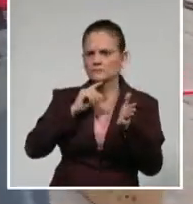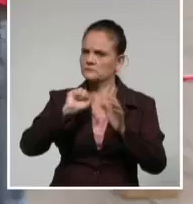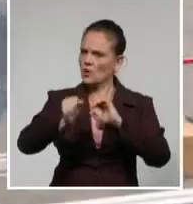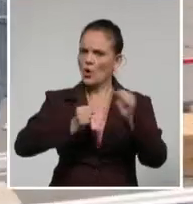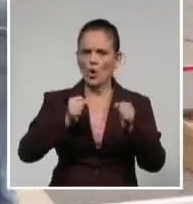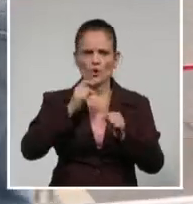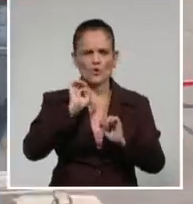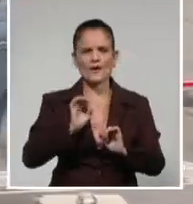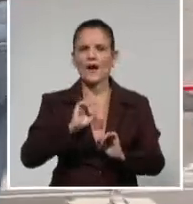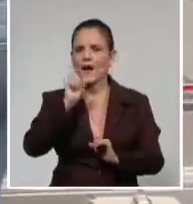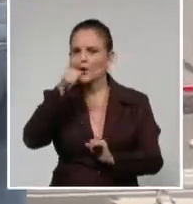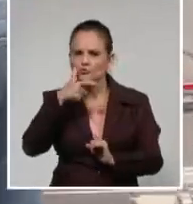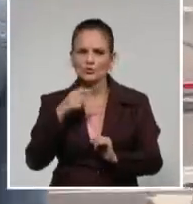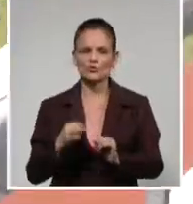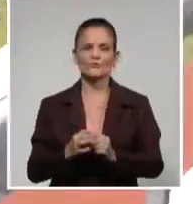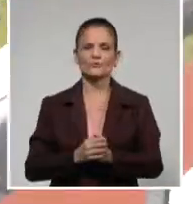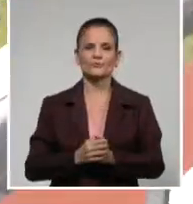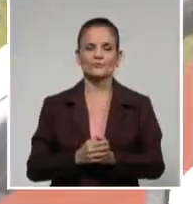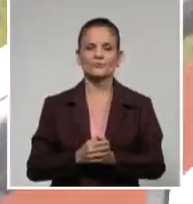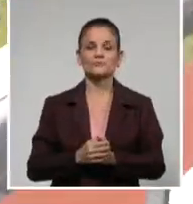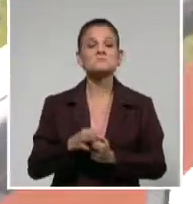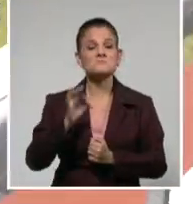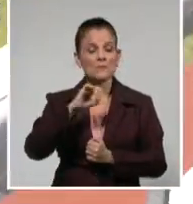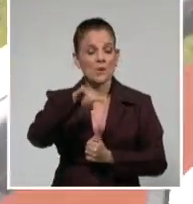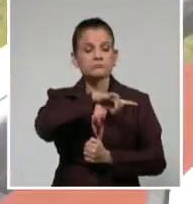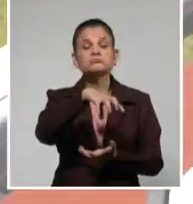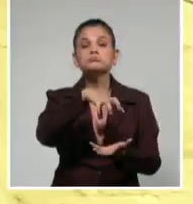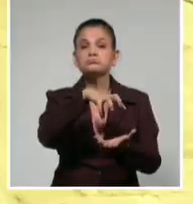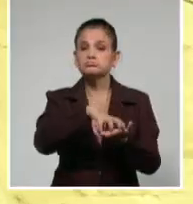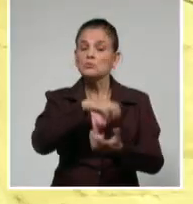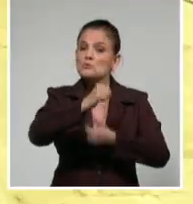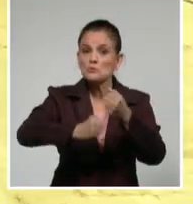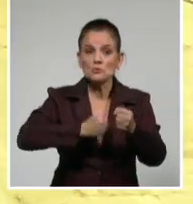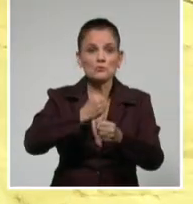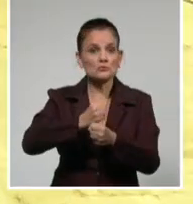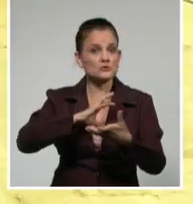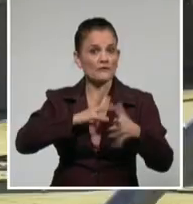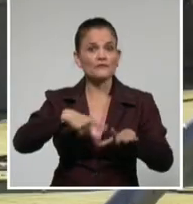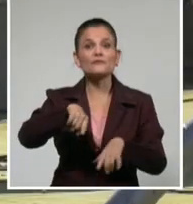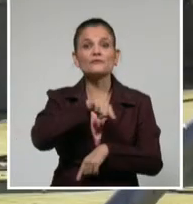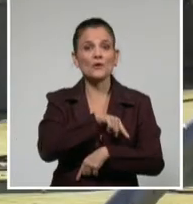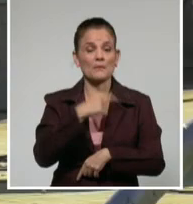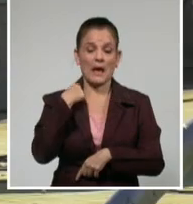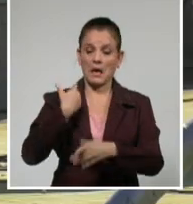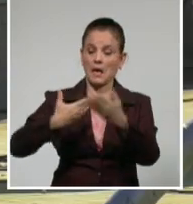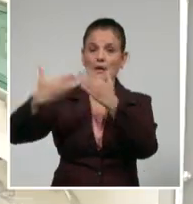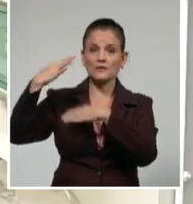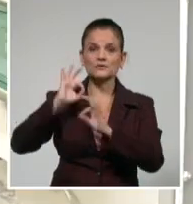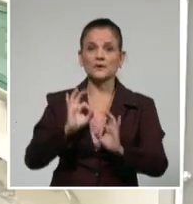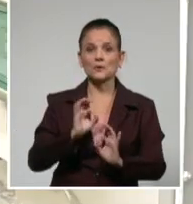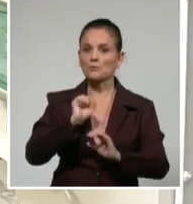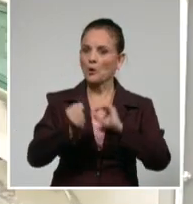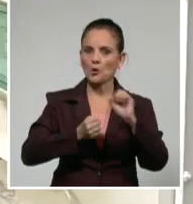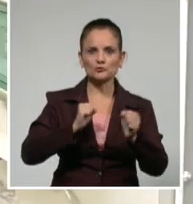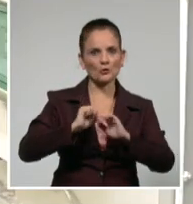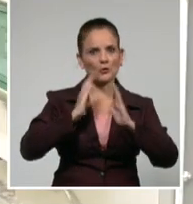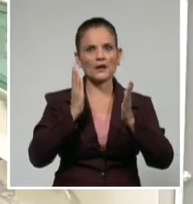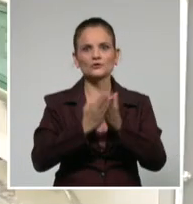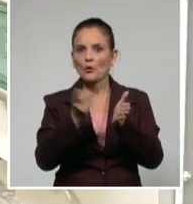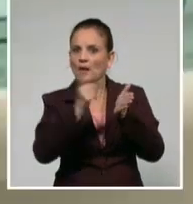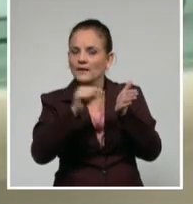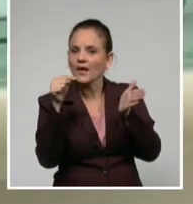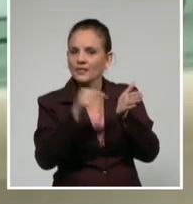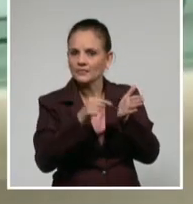la segunda de su tipo en la hoz de Heycon. Desde el pasado año, otra genera el 40% de la corriente que consume la sede de la empresa